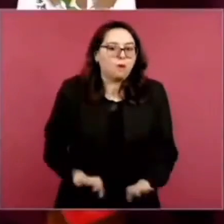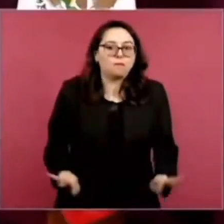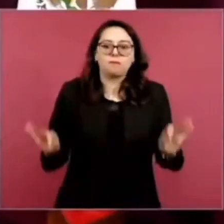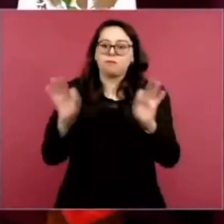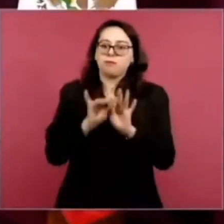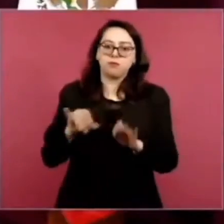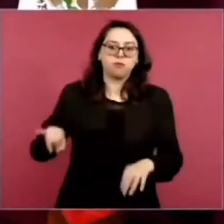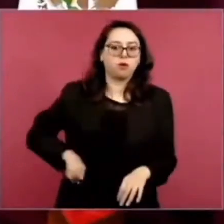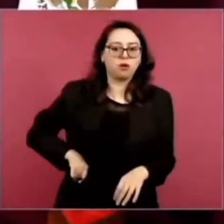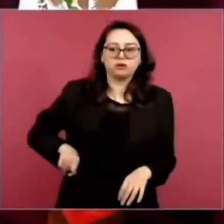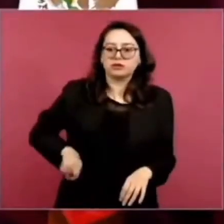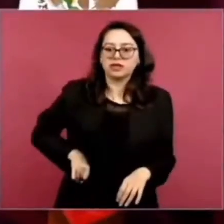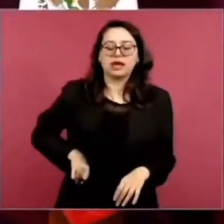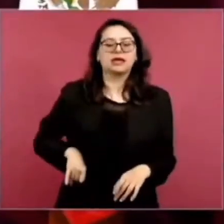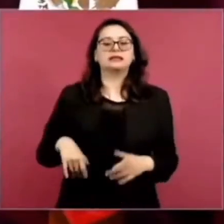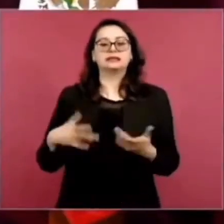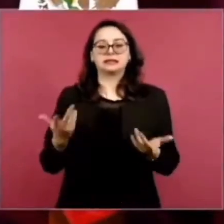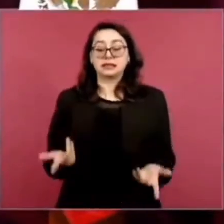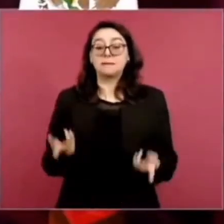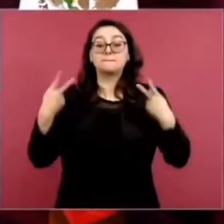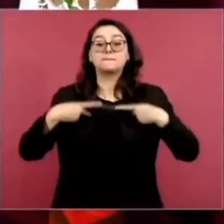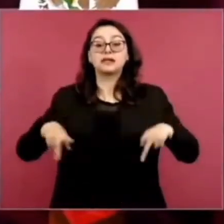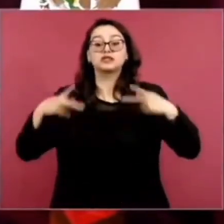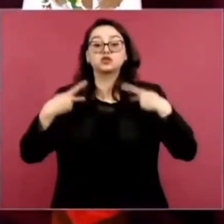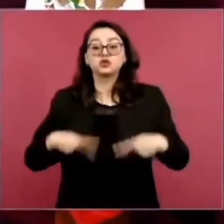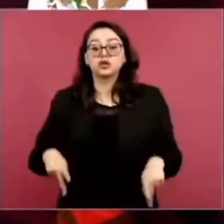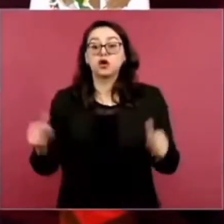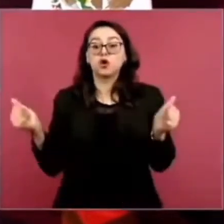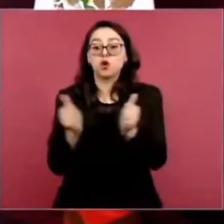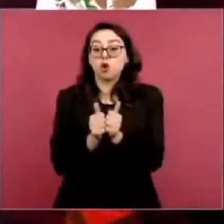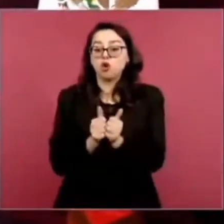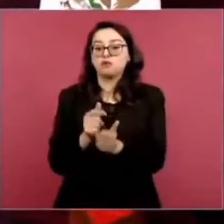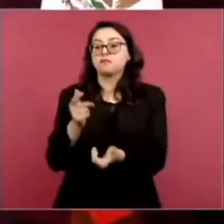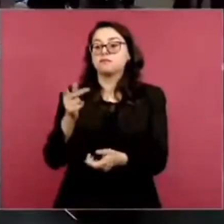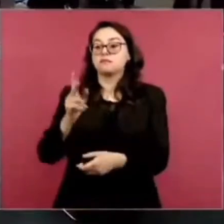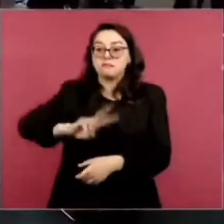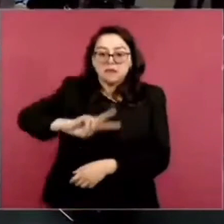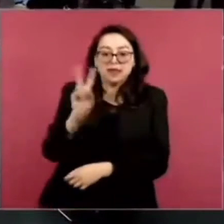en lo que es la democracia participativa.